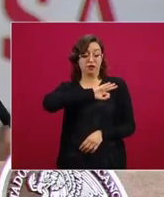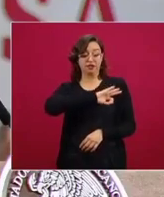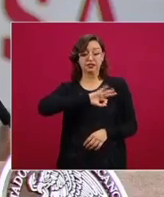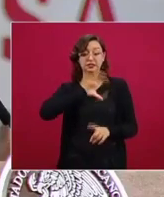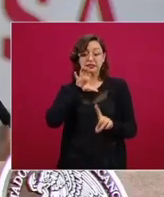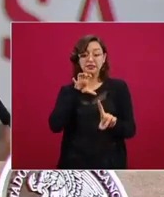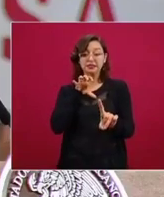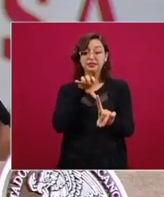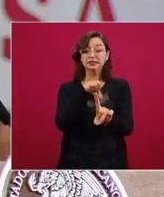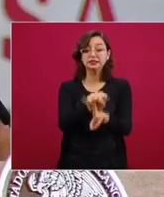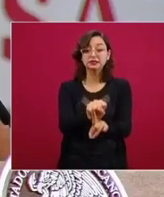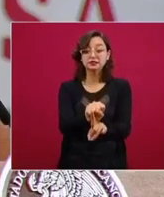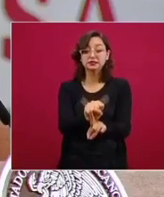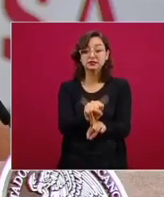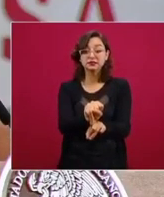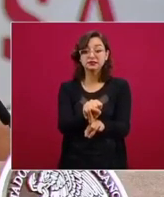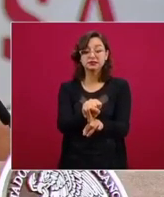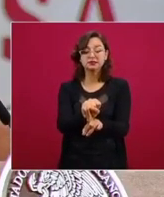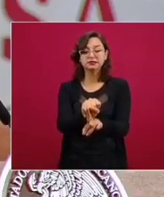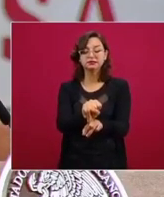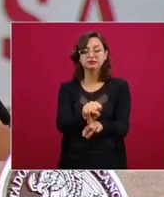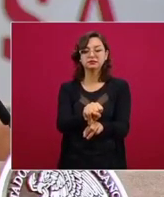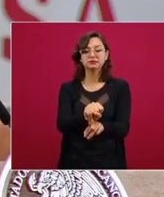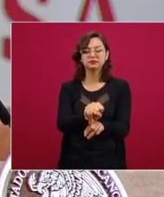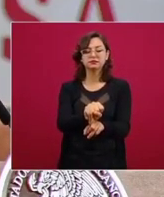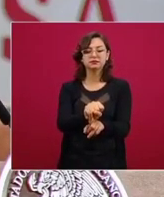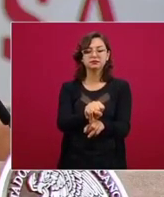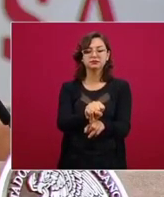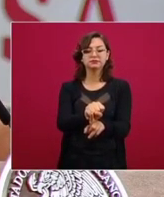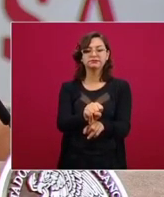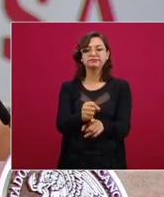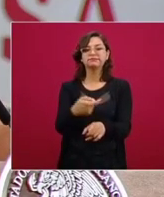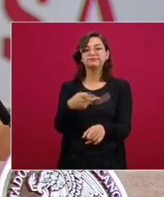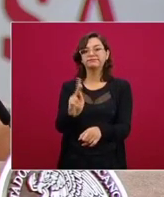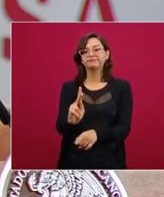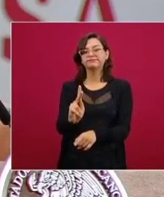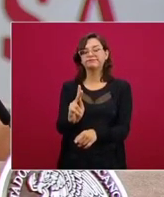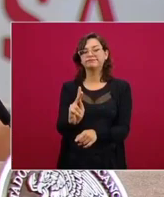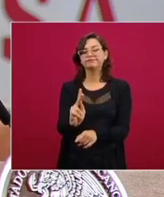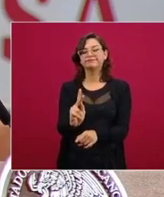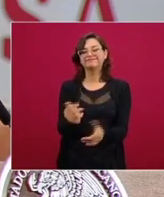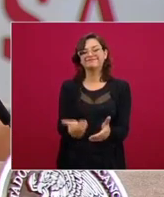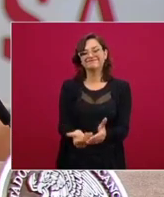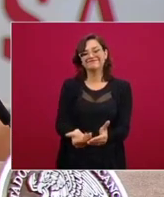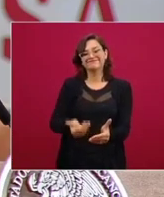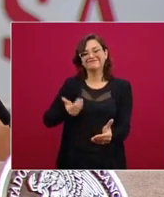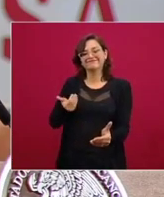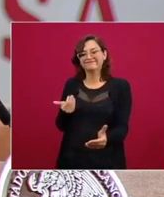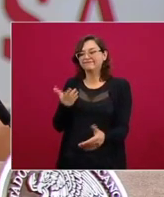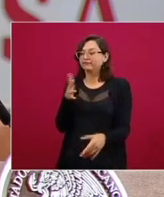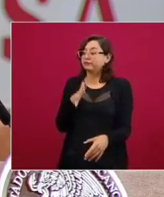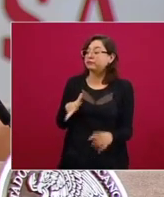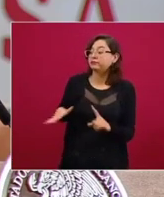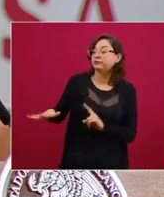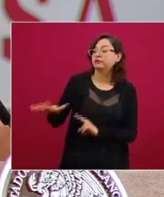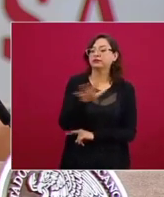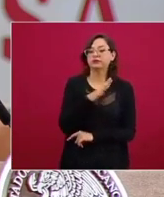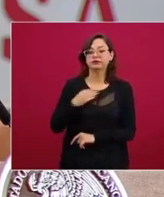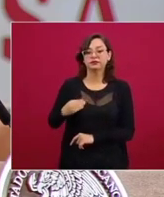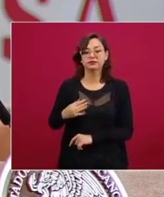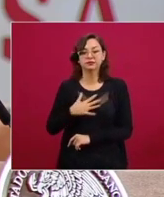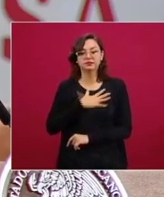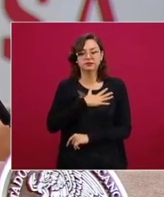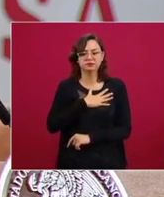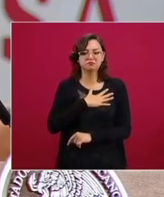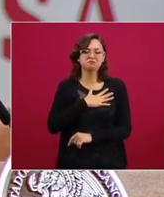molesta. Pero es la verdad, o sea, la predicción de Jim Nostradamus tiene razón. Saludos a los de